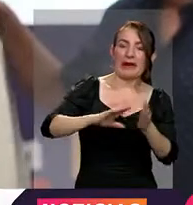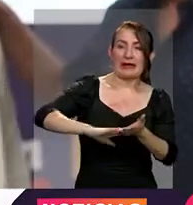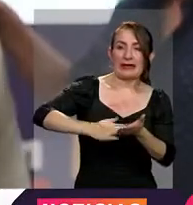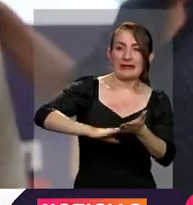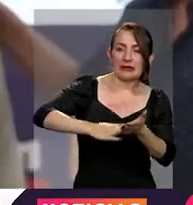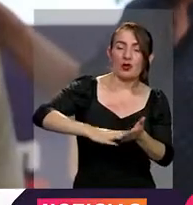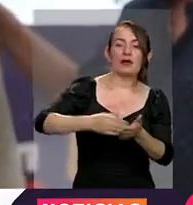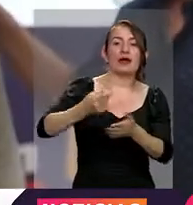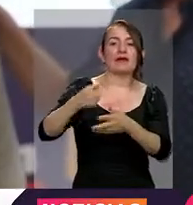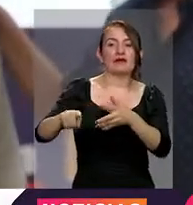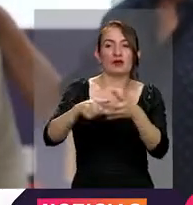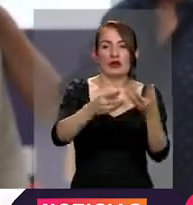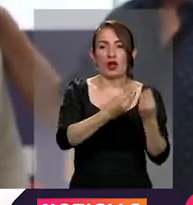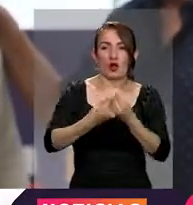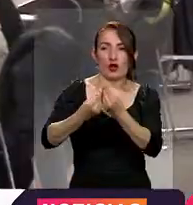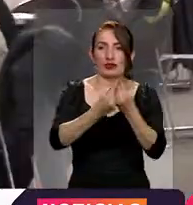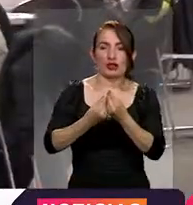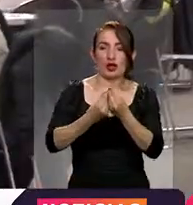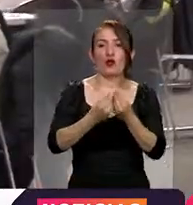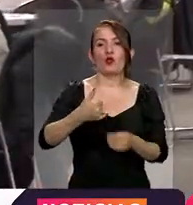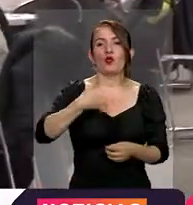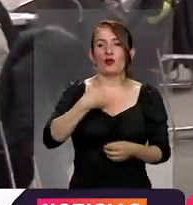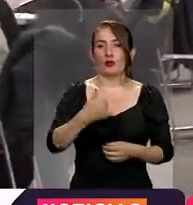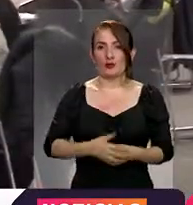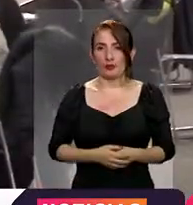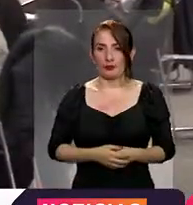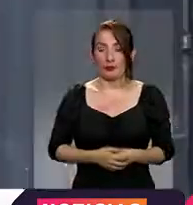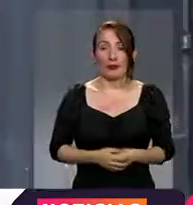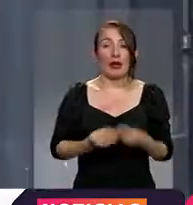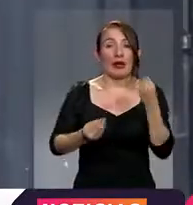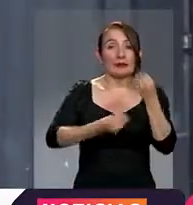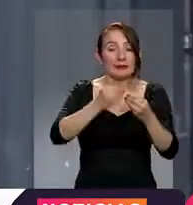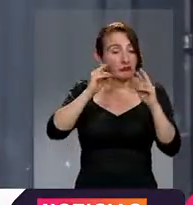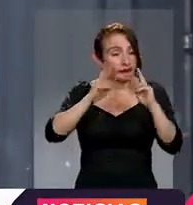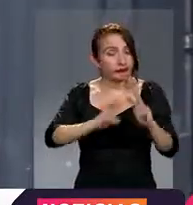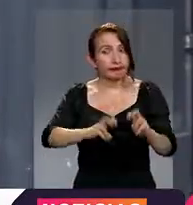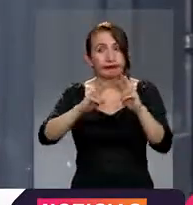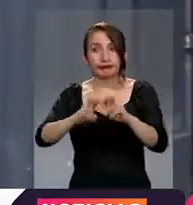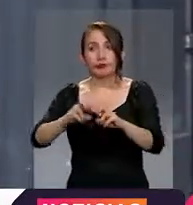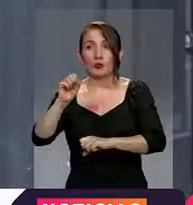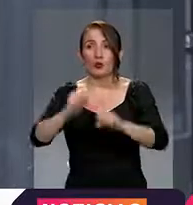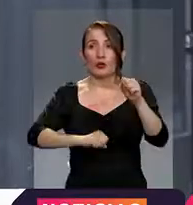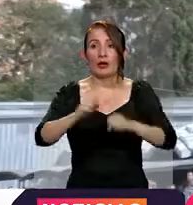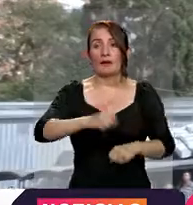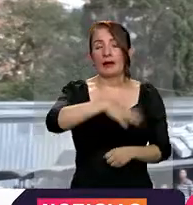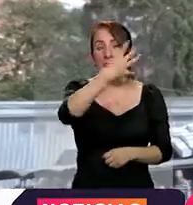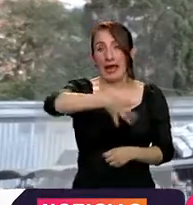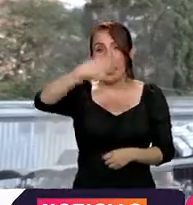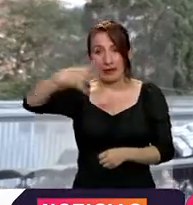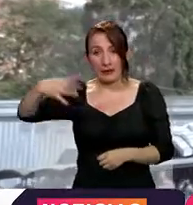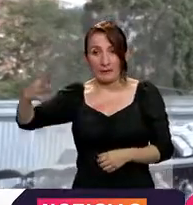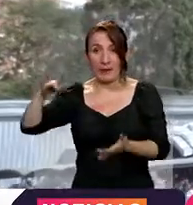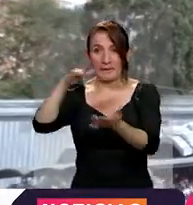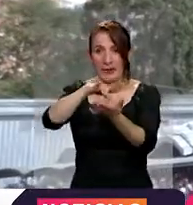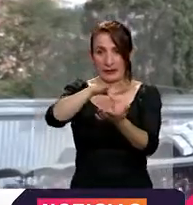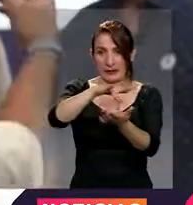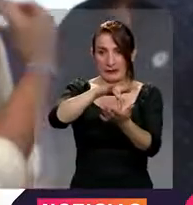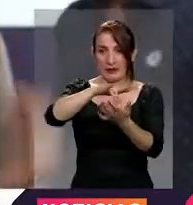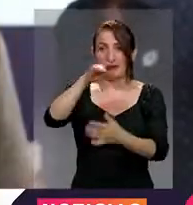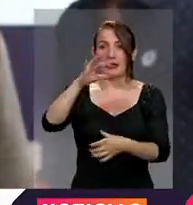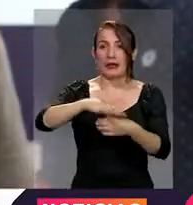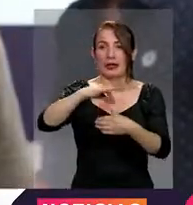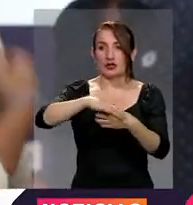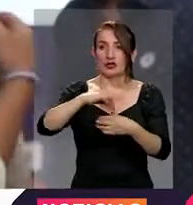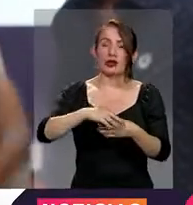listas para los consejos municipales de juventud. El organismo evalúa la posibilidad de que personas LGTBI puedan participar en estas elecciones.